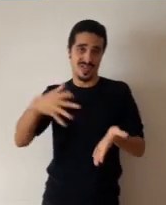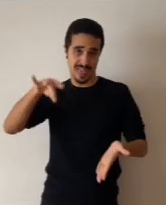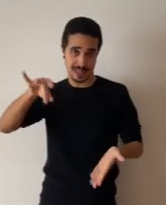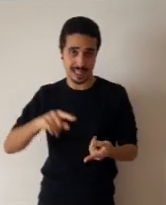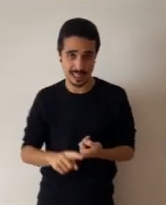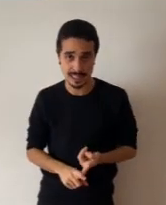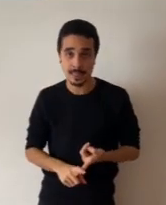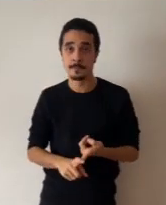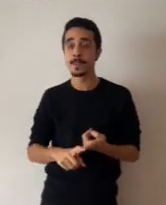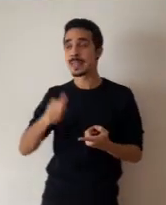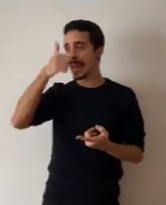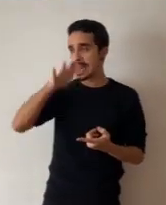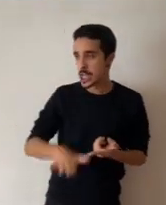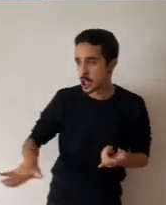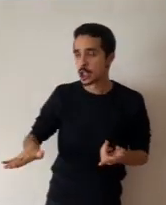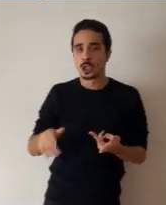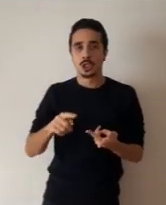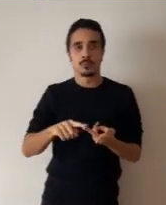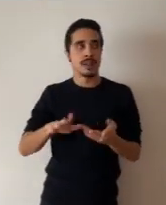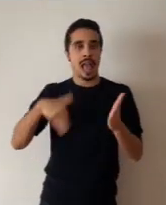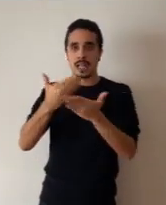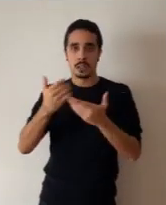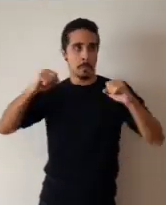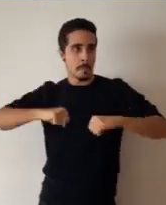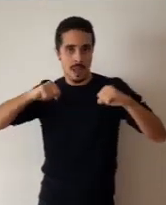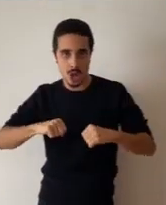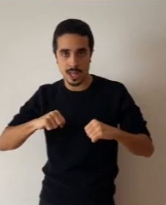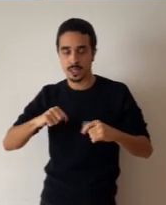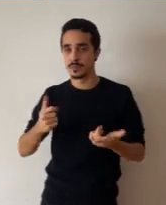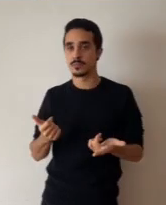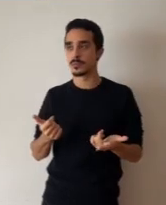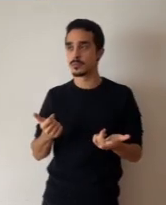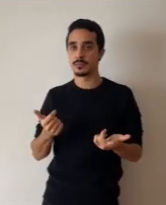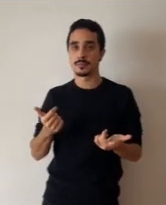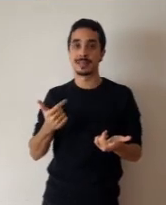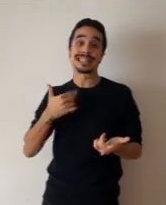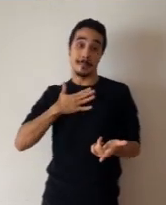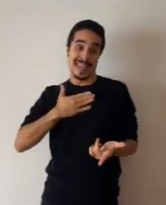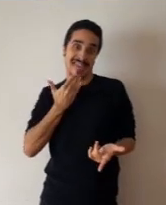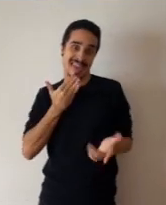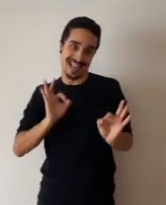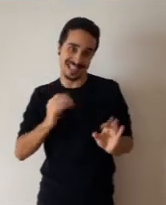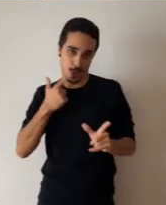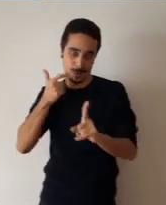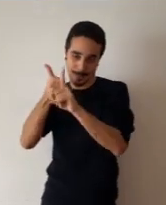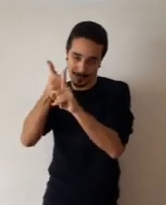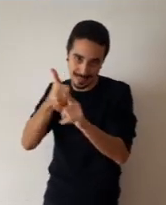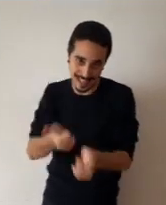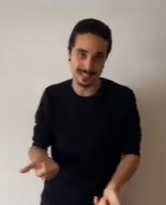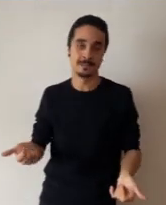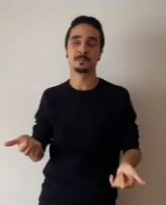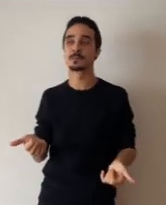de personas con diabetes. Hay niños que los he seguido hasta que son mayores, muy mayores, hasta lo que me permite a mí mi